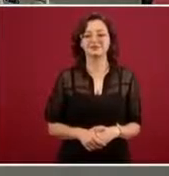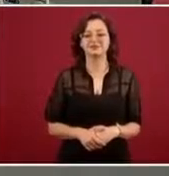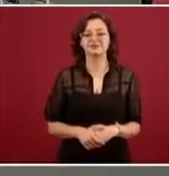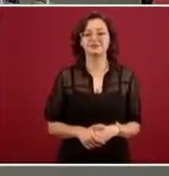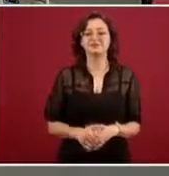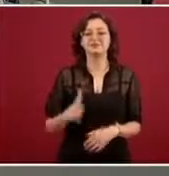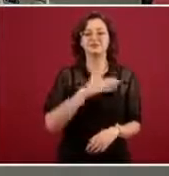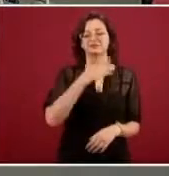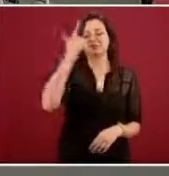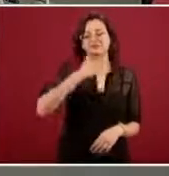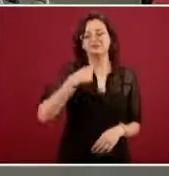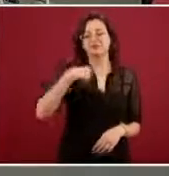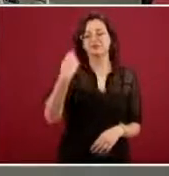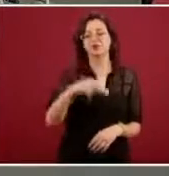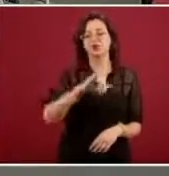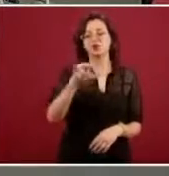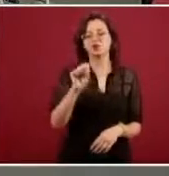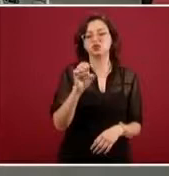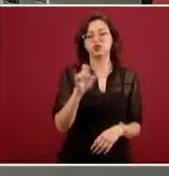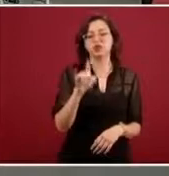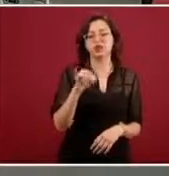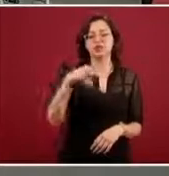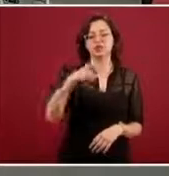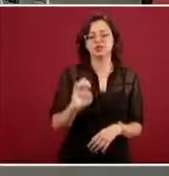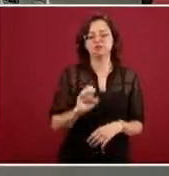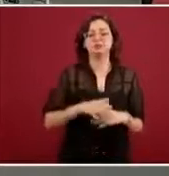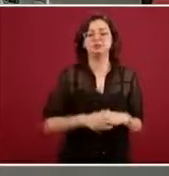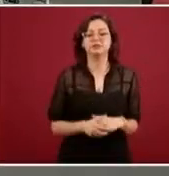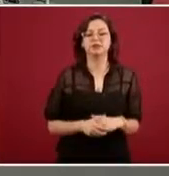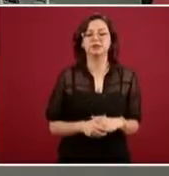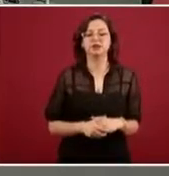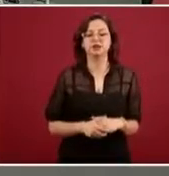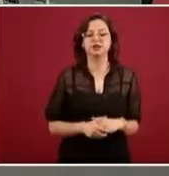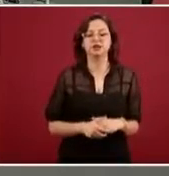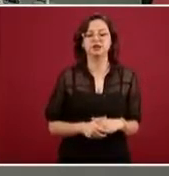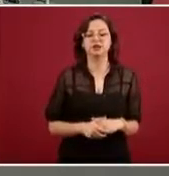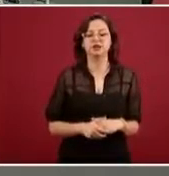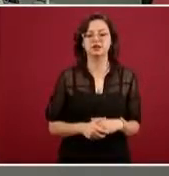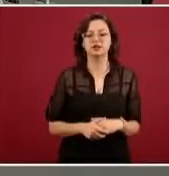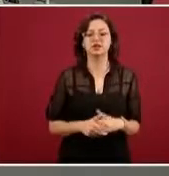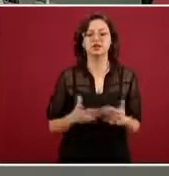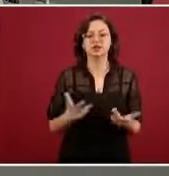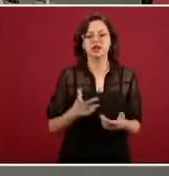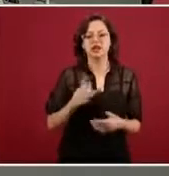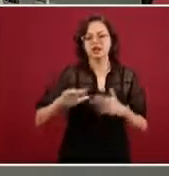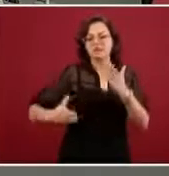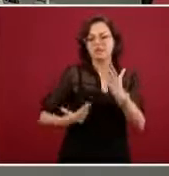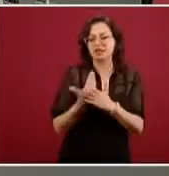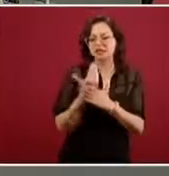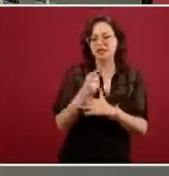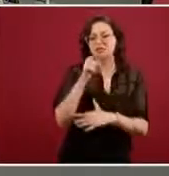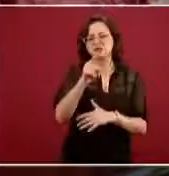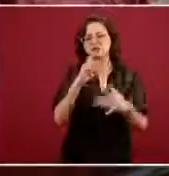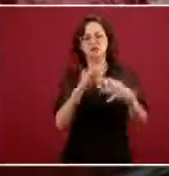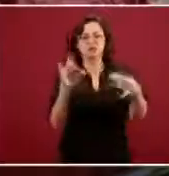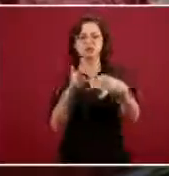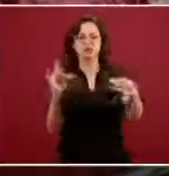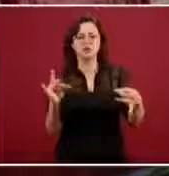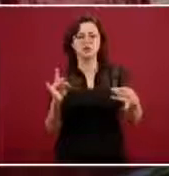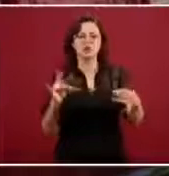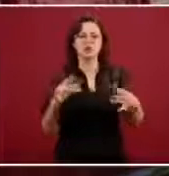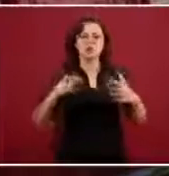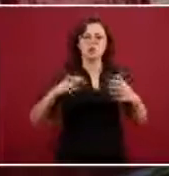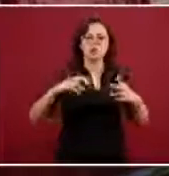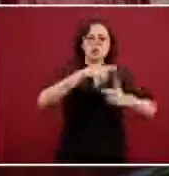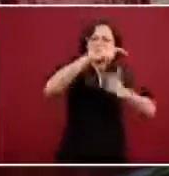Buenas noches, Jocelina Redondo de Notimex. Doctor, preguntarle, en la mañana usted habló algo sobre segmentar la movilización o la población. ¿Esa